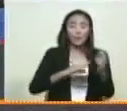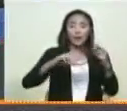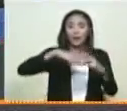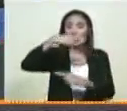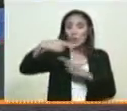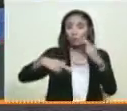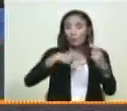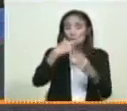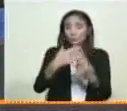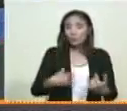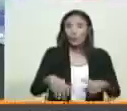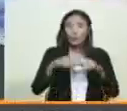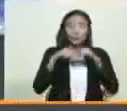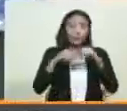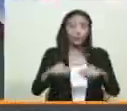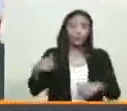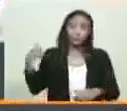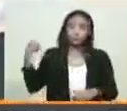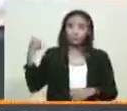Yo, Nicolás Maduro,